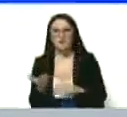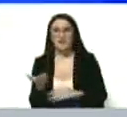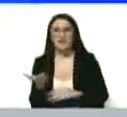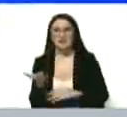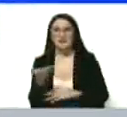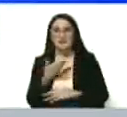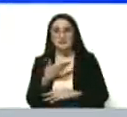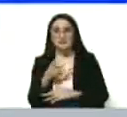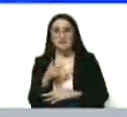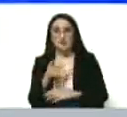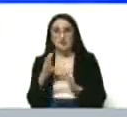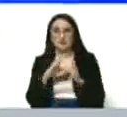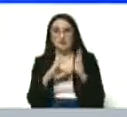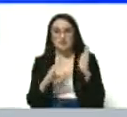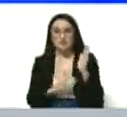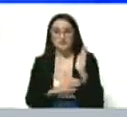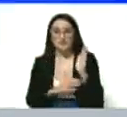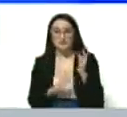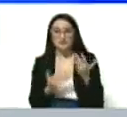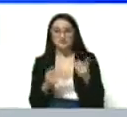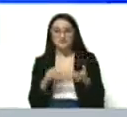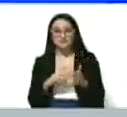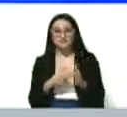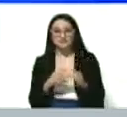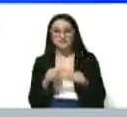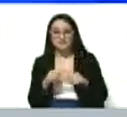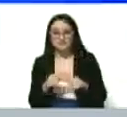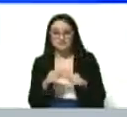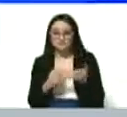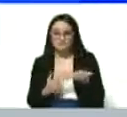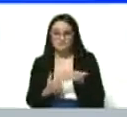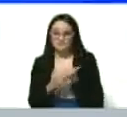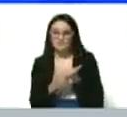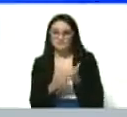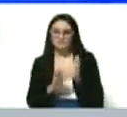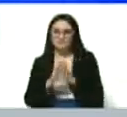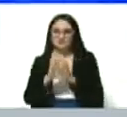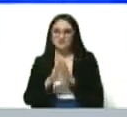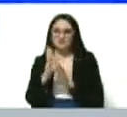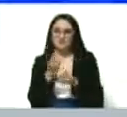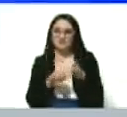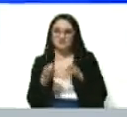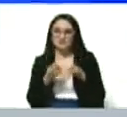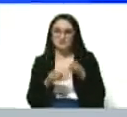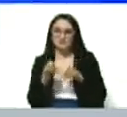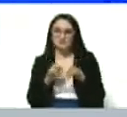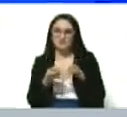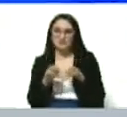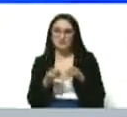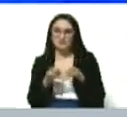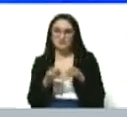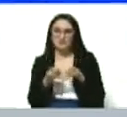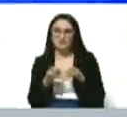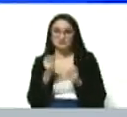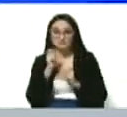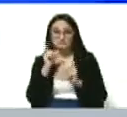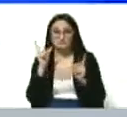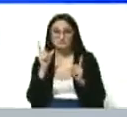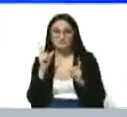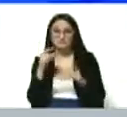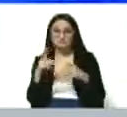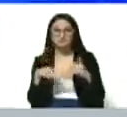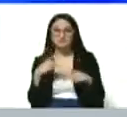ha emprendido han contribuido decisivamente al crecimiento económico, han impactado